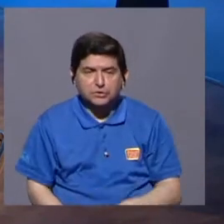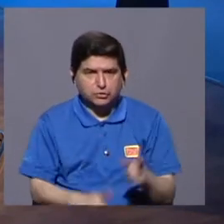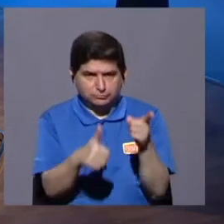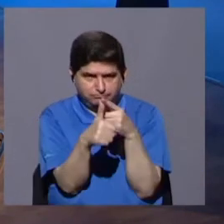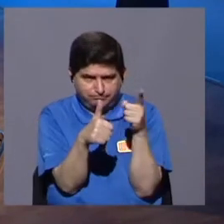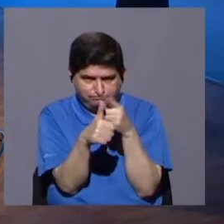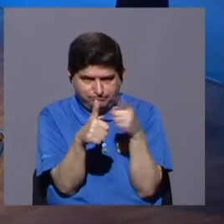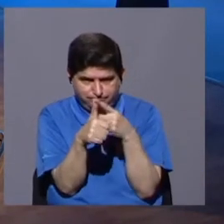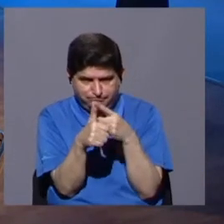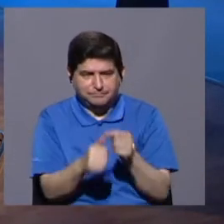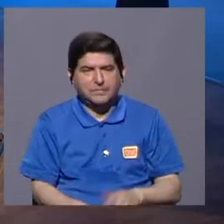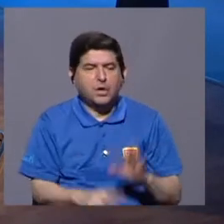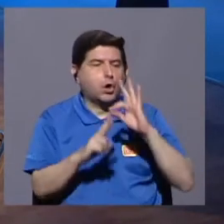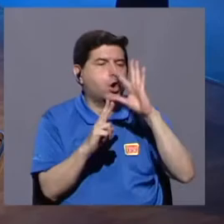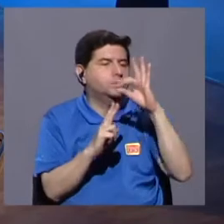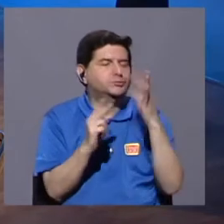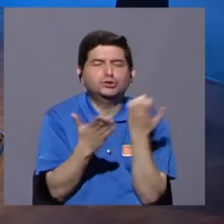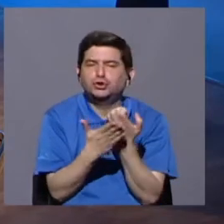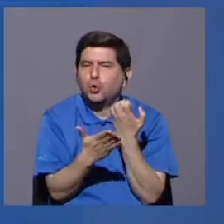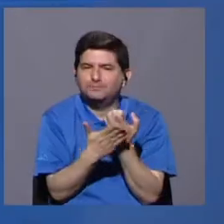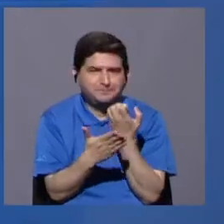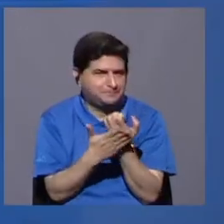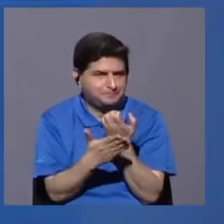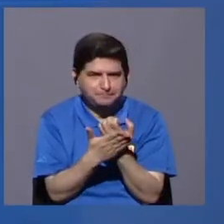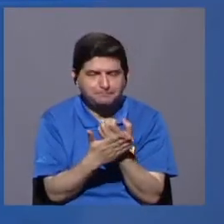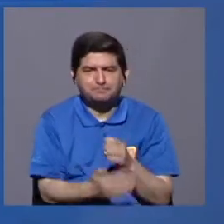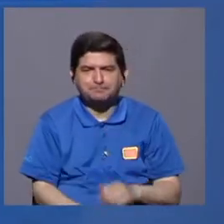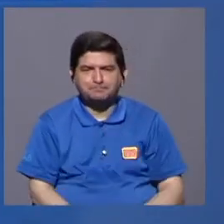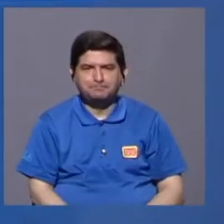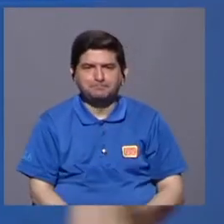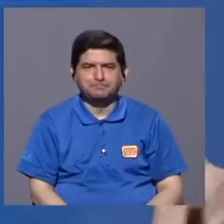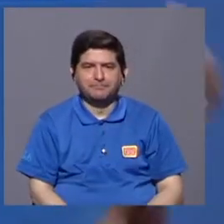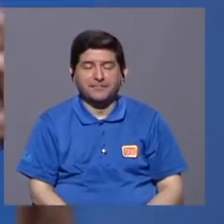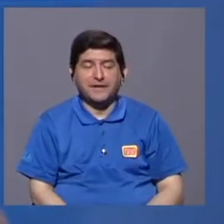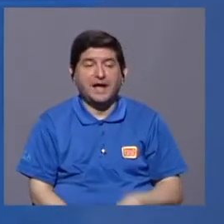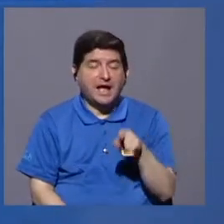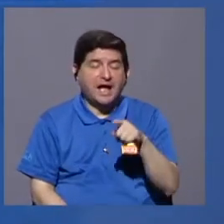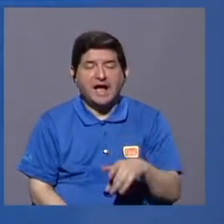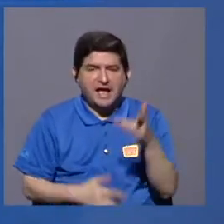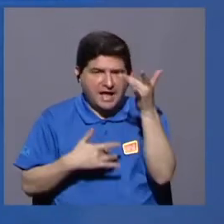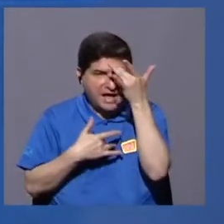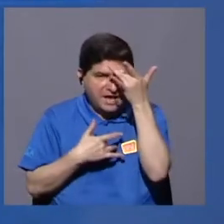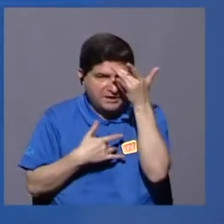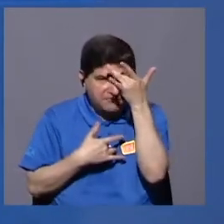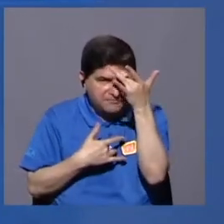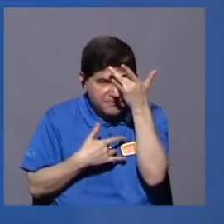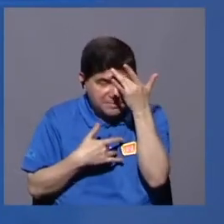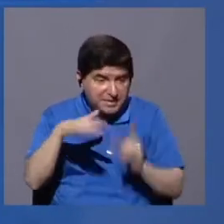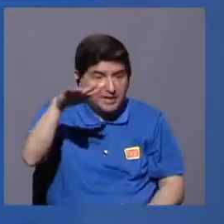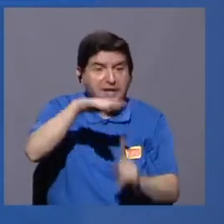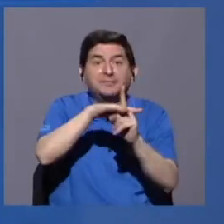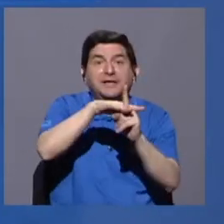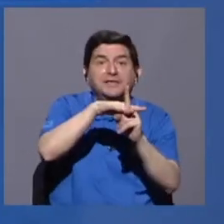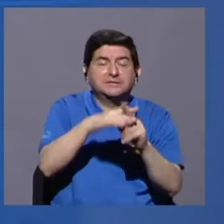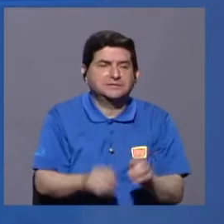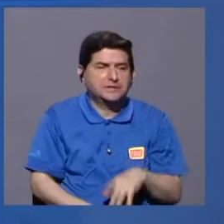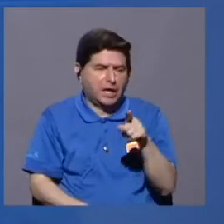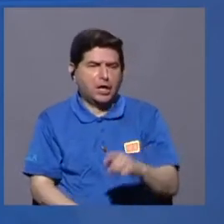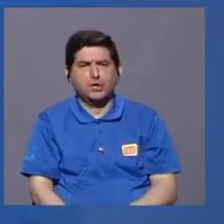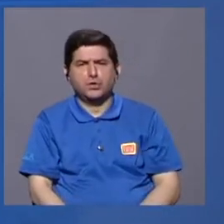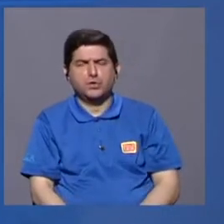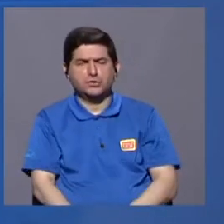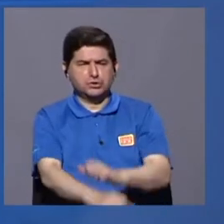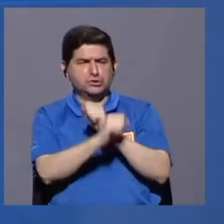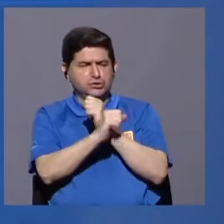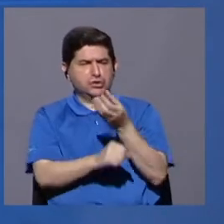primero buscando alternativas económicas para si la enfermedad llega a la zona, ellos tengan cómo garantizar su